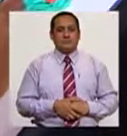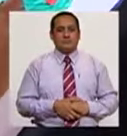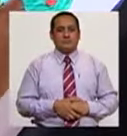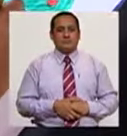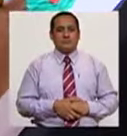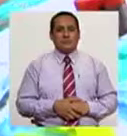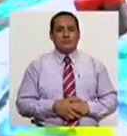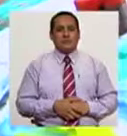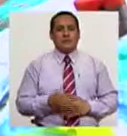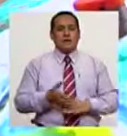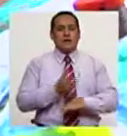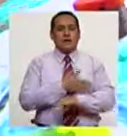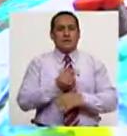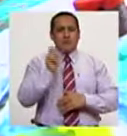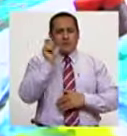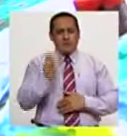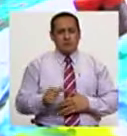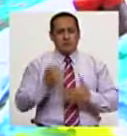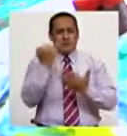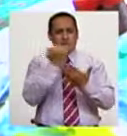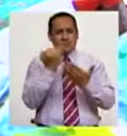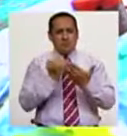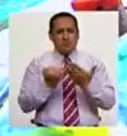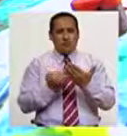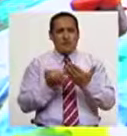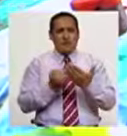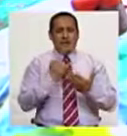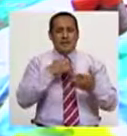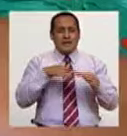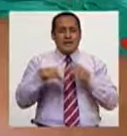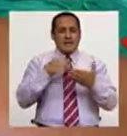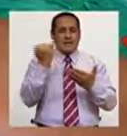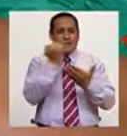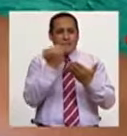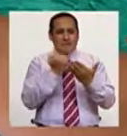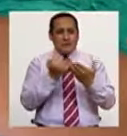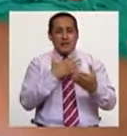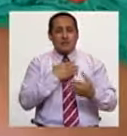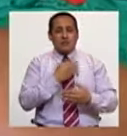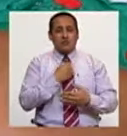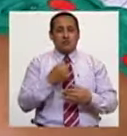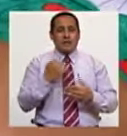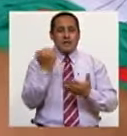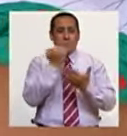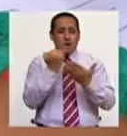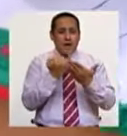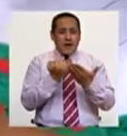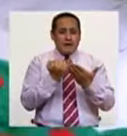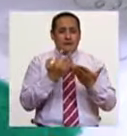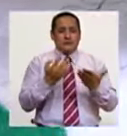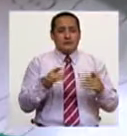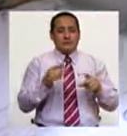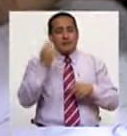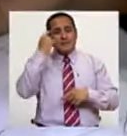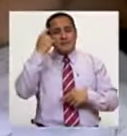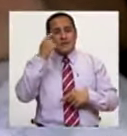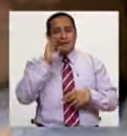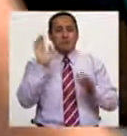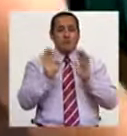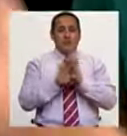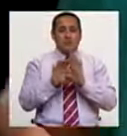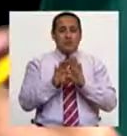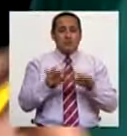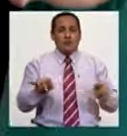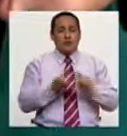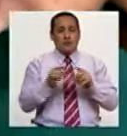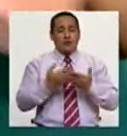La inspiración es cuando una persona dibuja, creatividad, es lo que te encanta dibujar, pensar, cosas